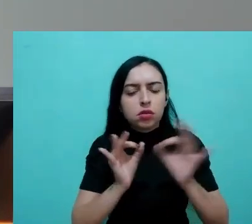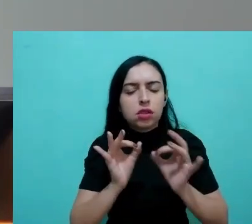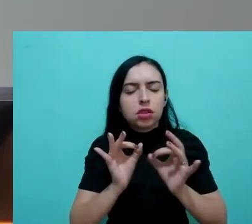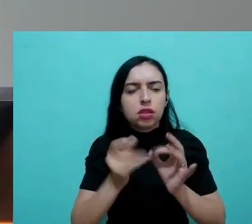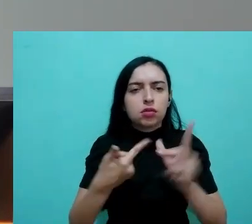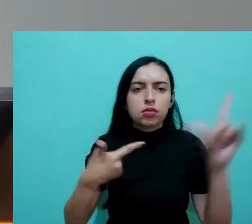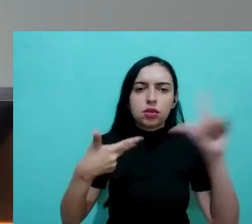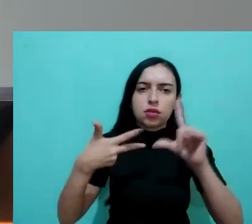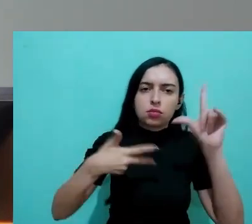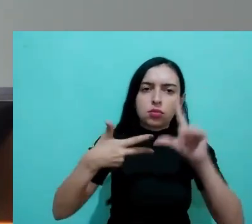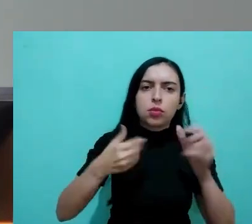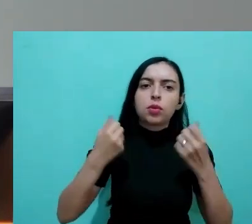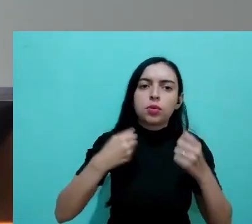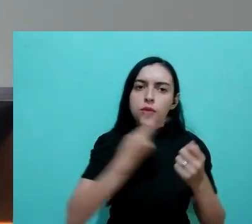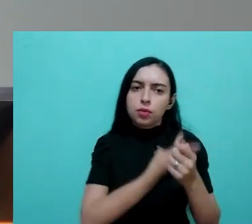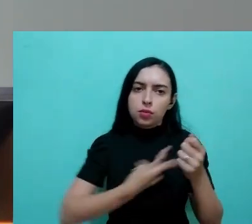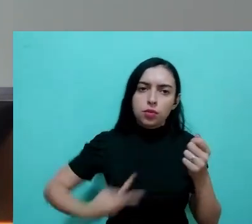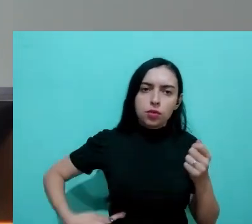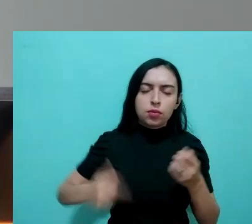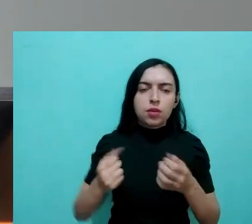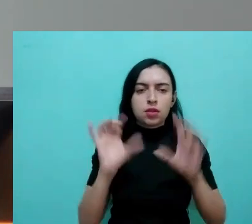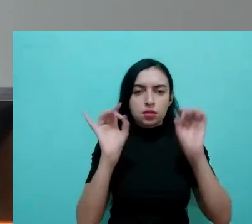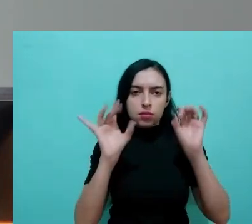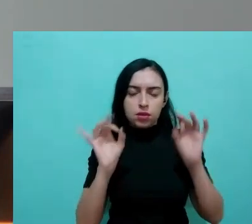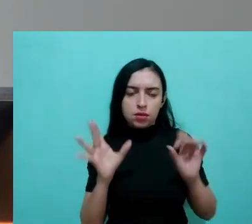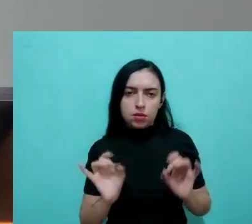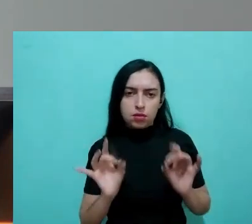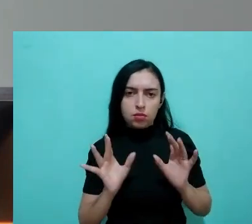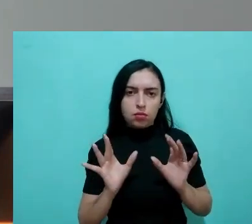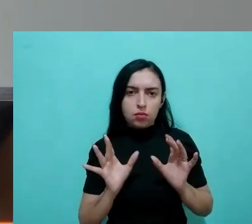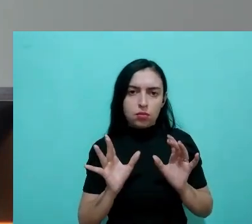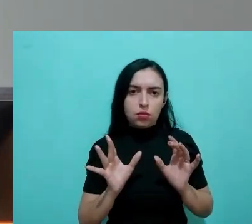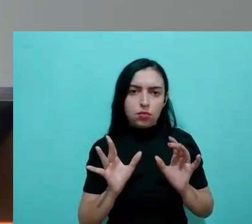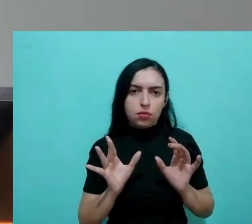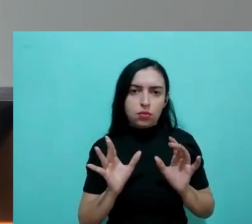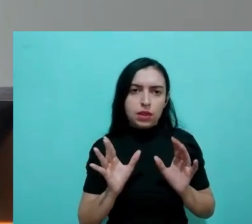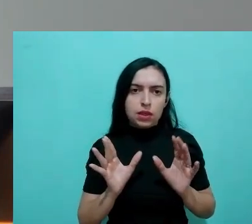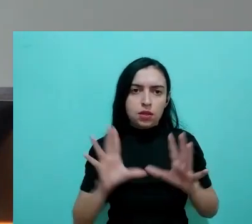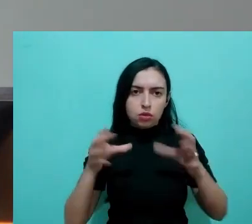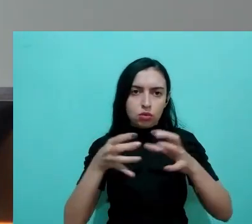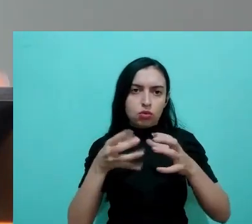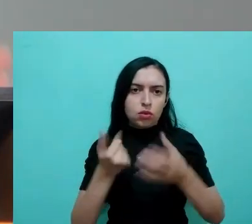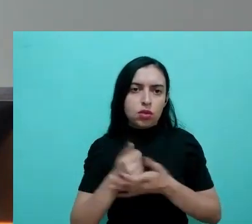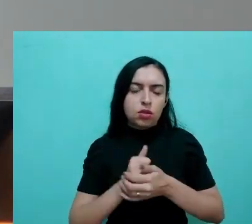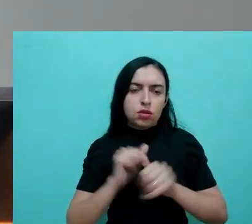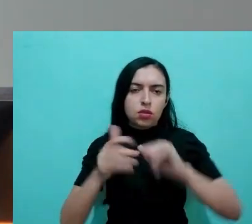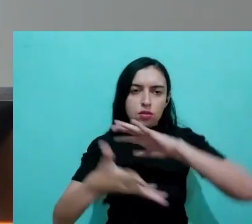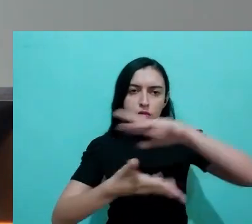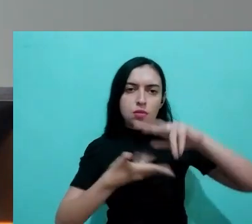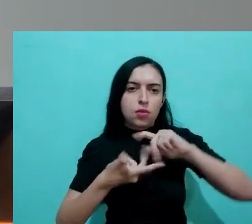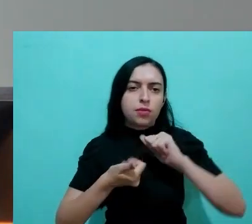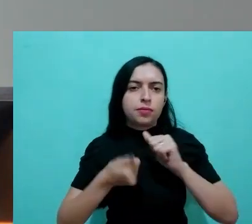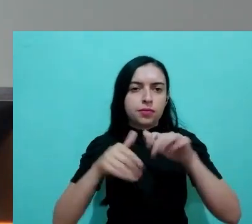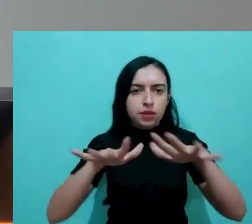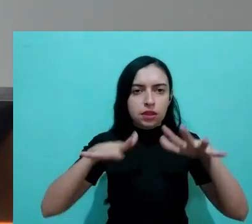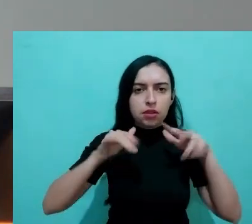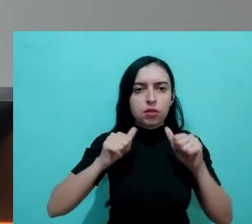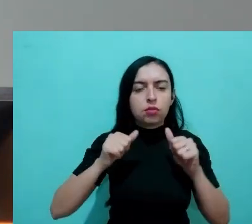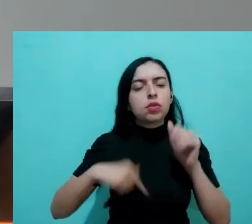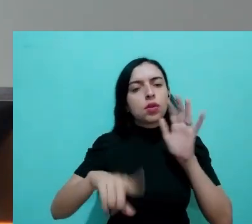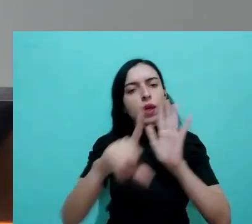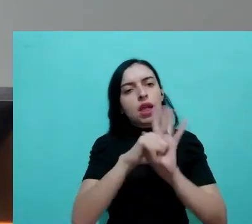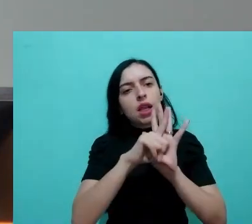del poder público y en especial de las asambleas revolucionarias. Una ley muy famosa, la ley de